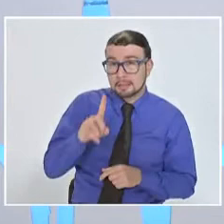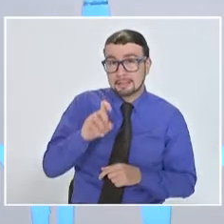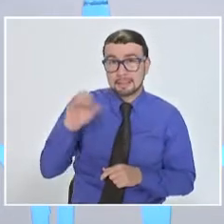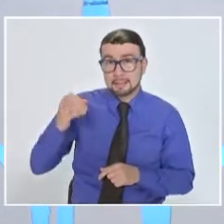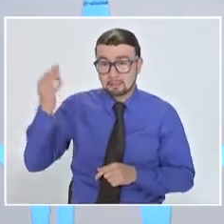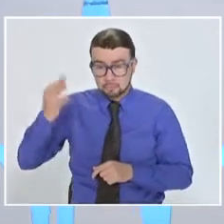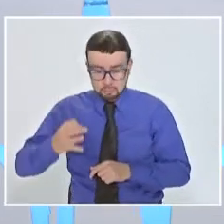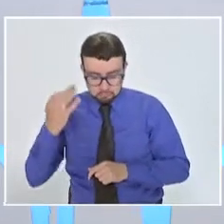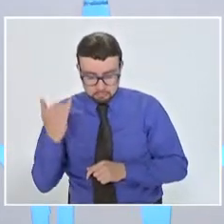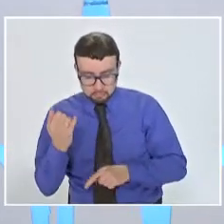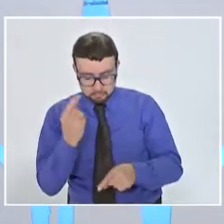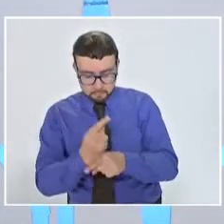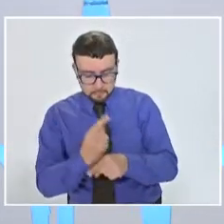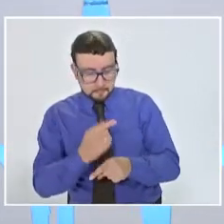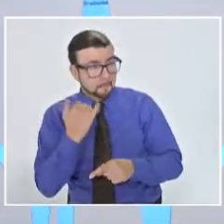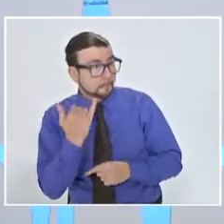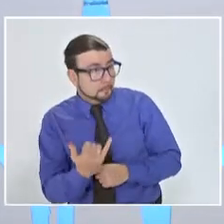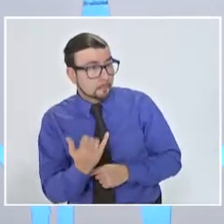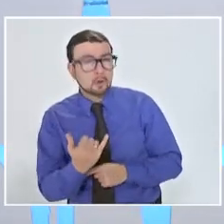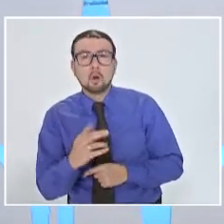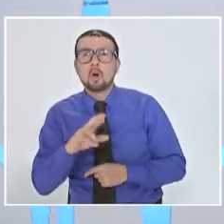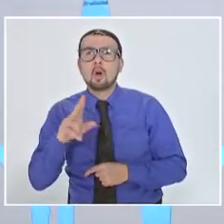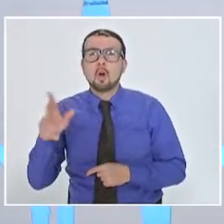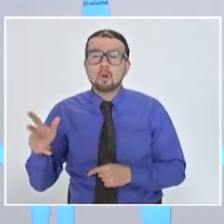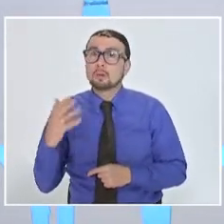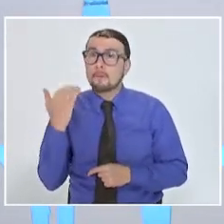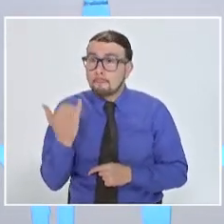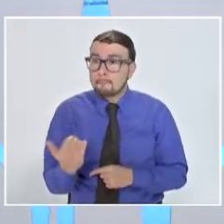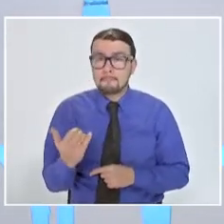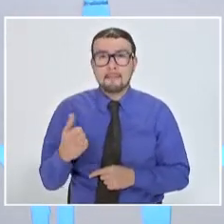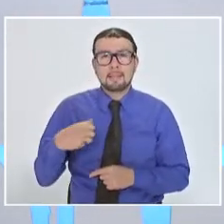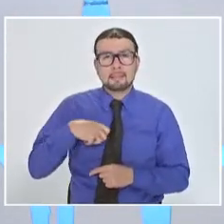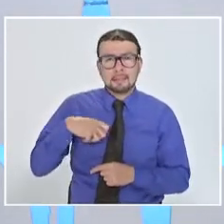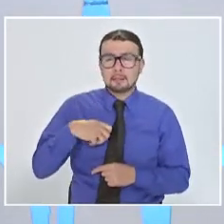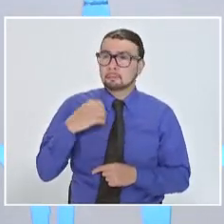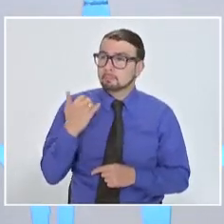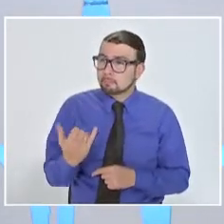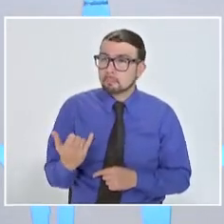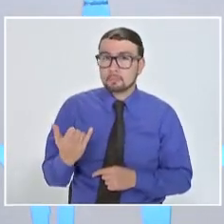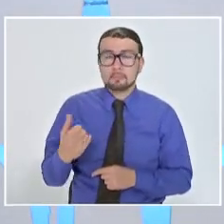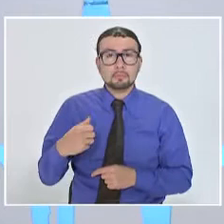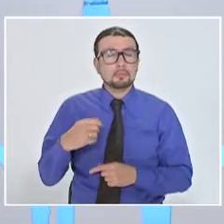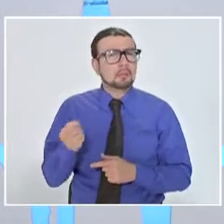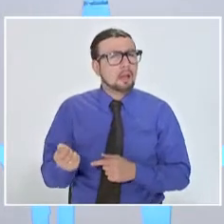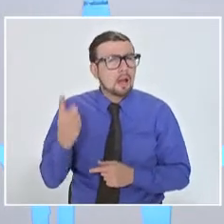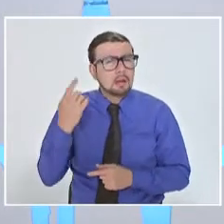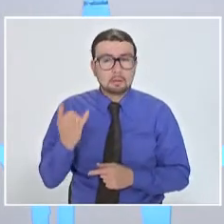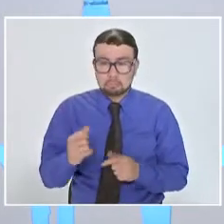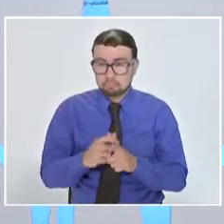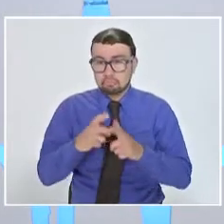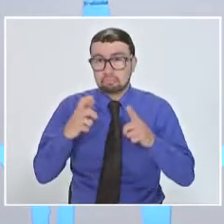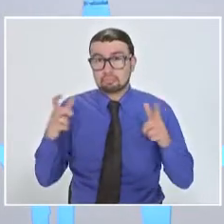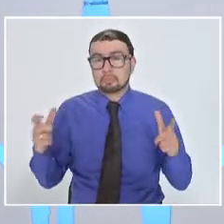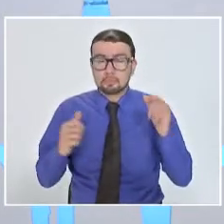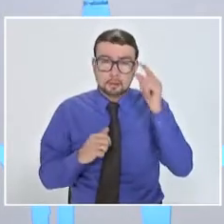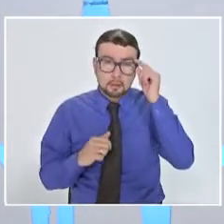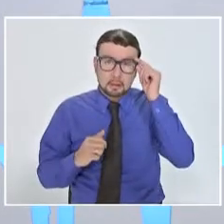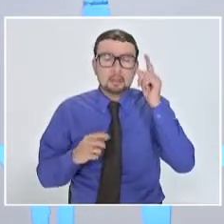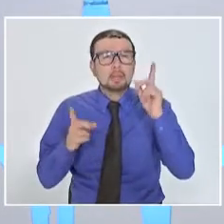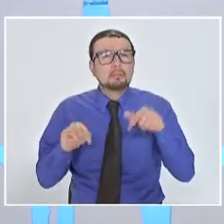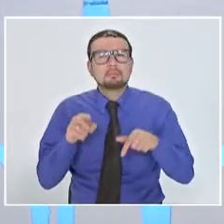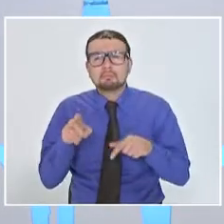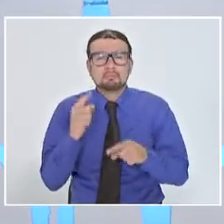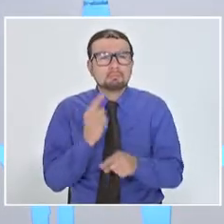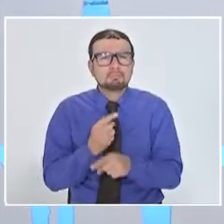origen mamario, o de otros órganos que tienen un carcinoma y han hecho metástasis a nivel axilar. También se puede presentar a